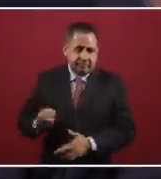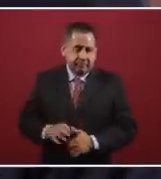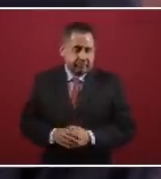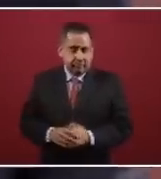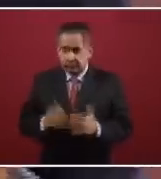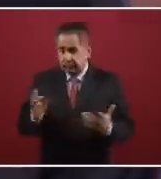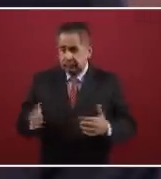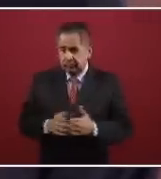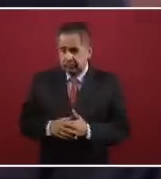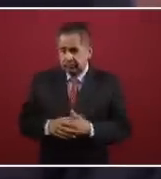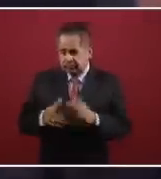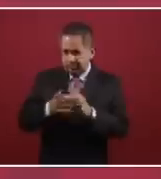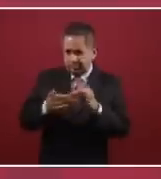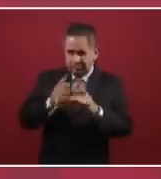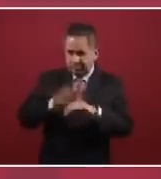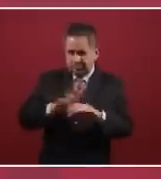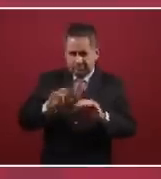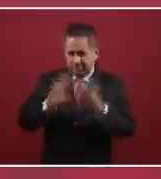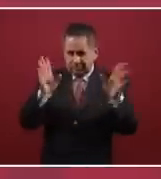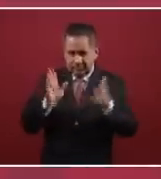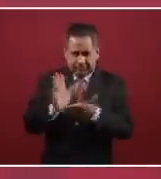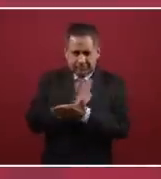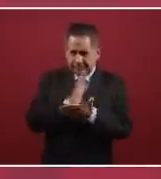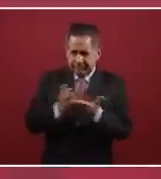Entonces, hay que aclararlo.